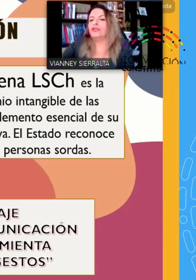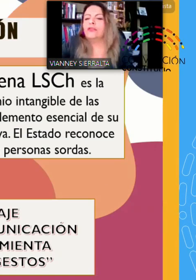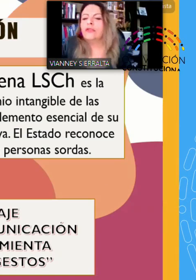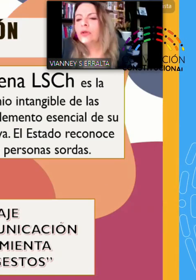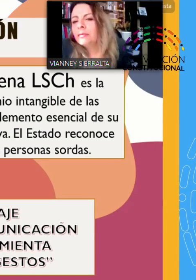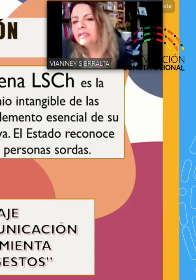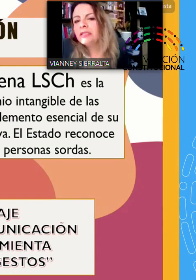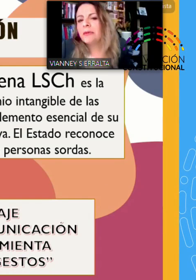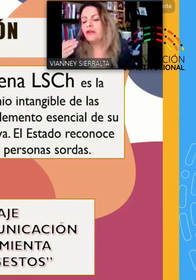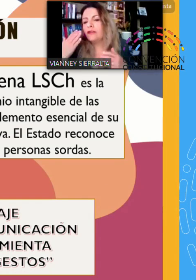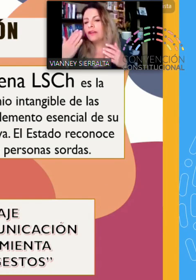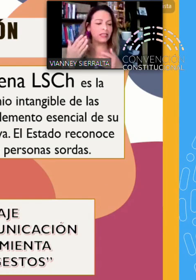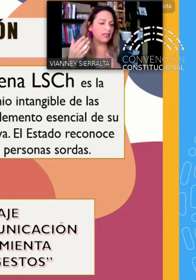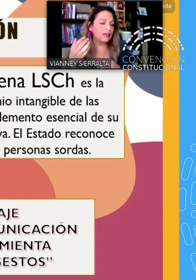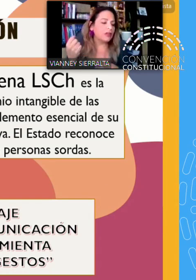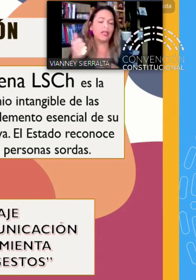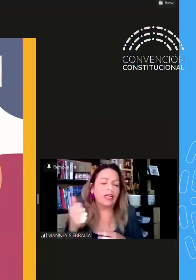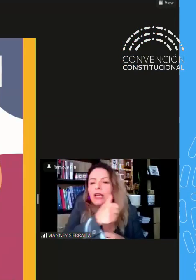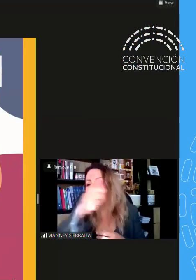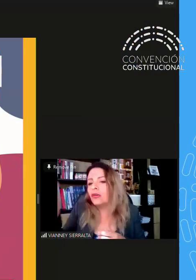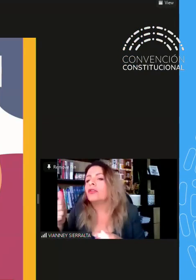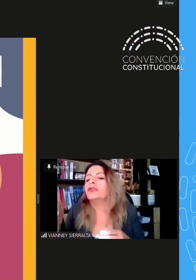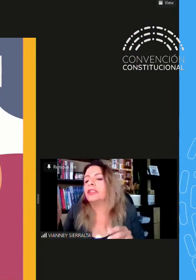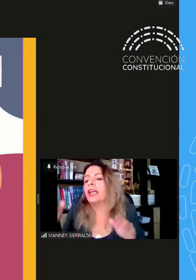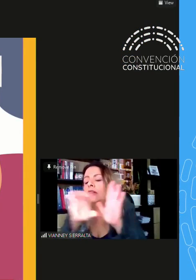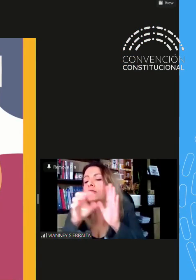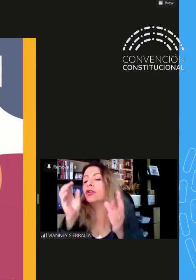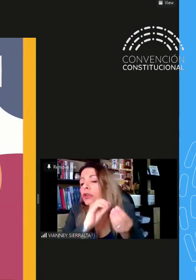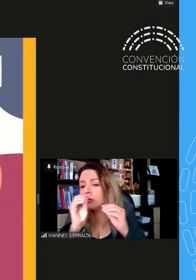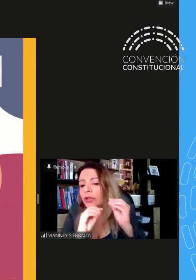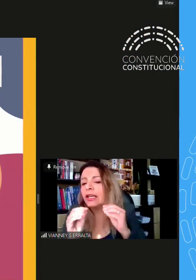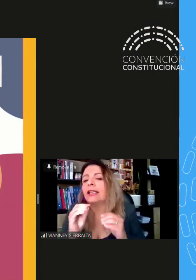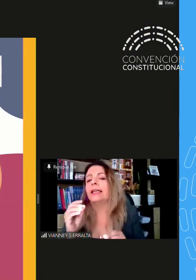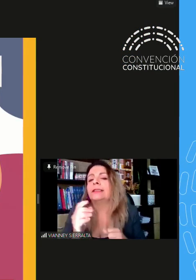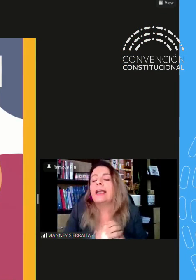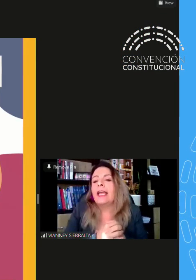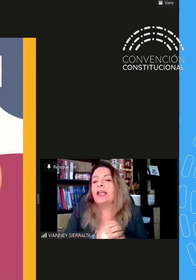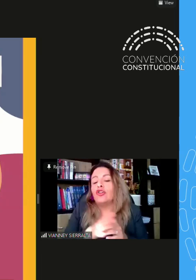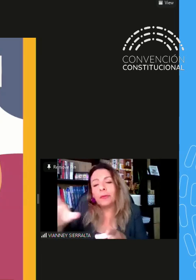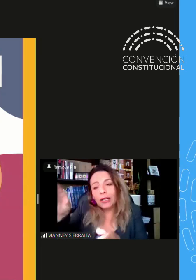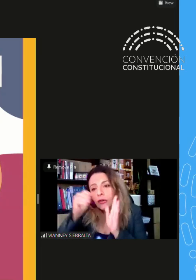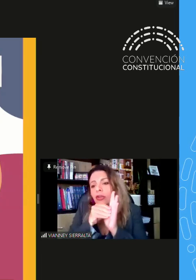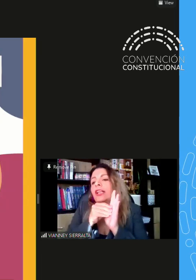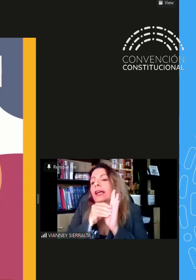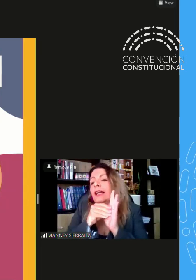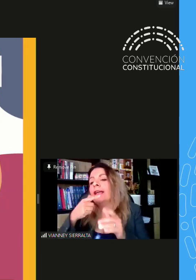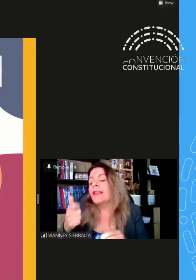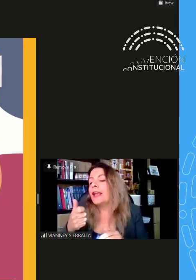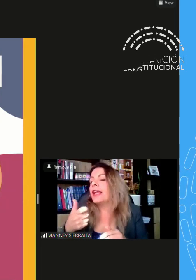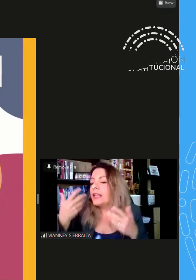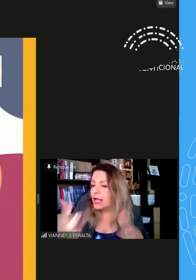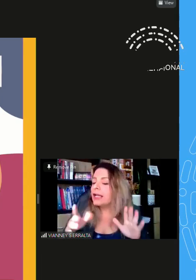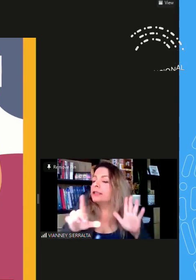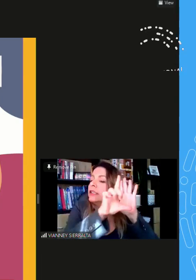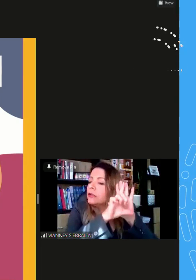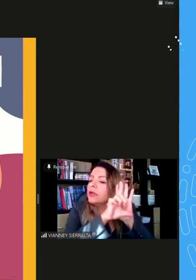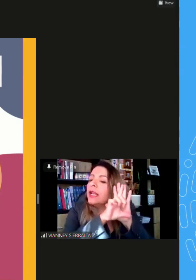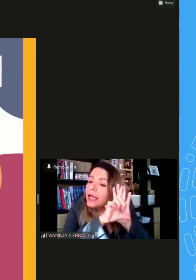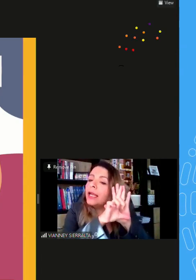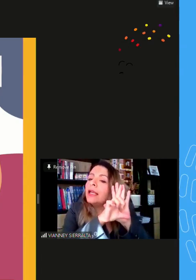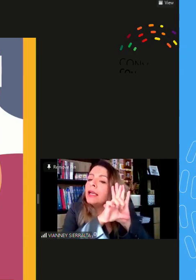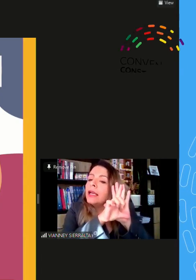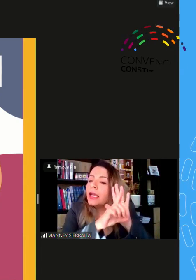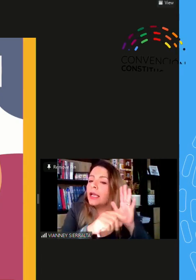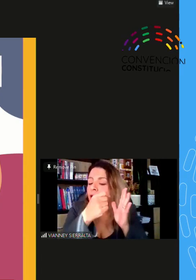Para nosotros, nuestro principal objetivo es que todos los constituyentes tomen nota de que ya existe